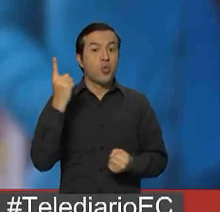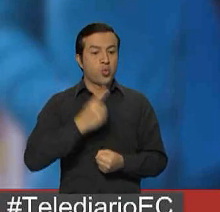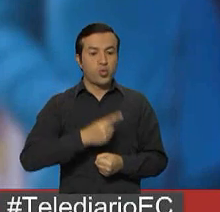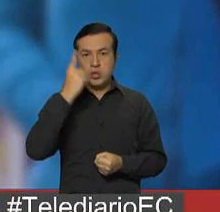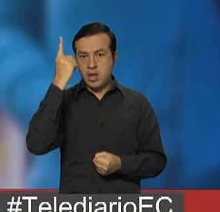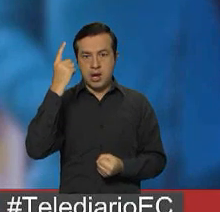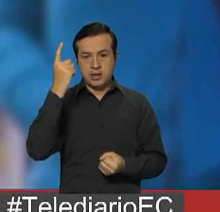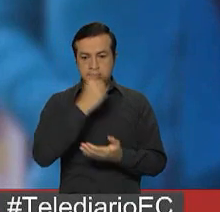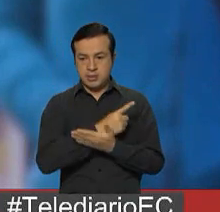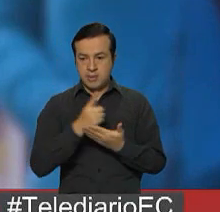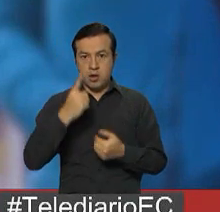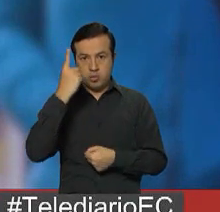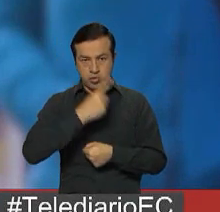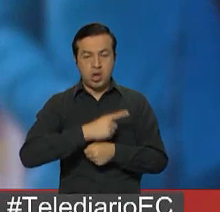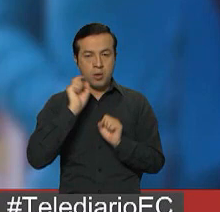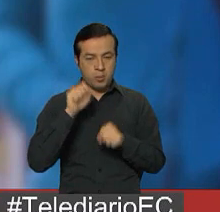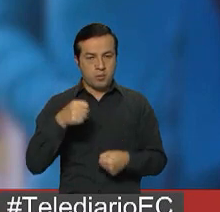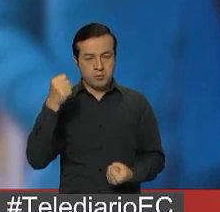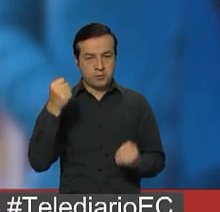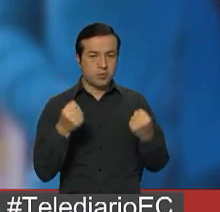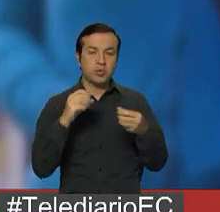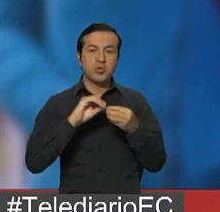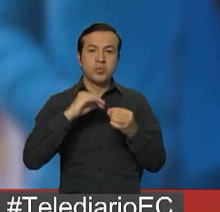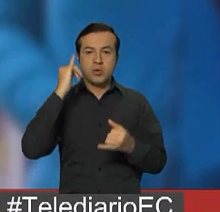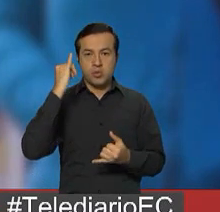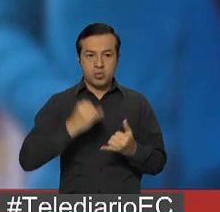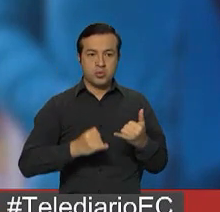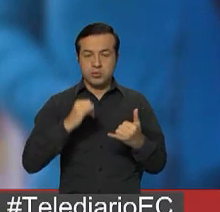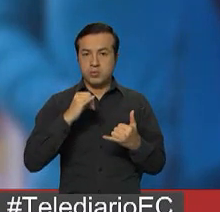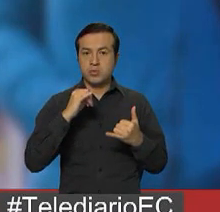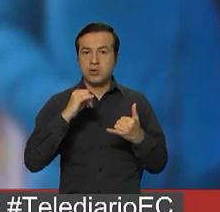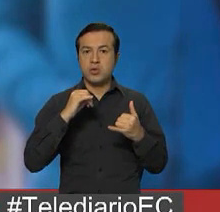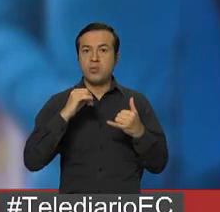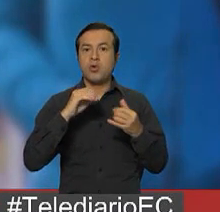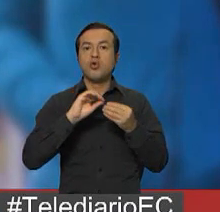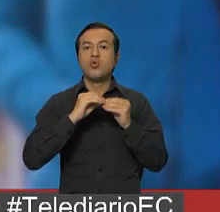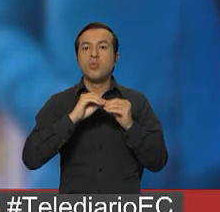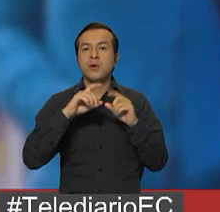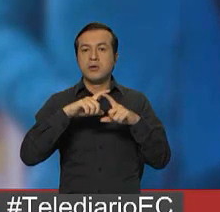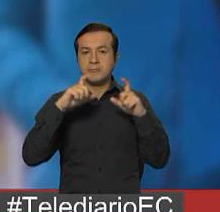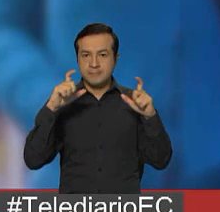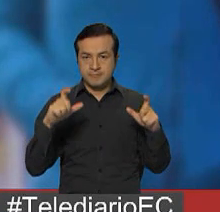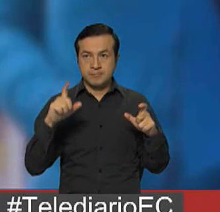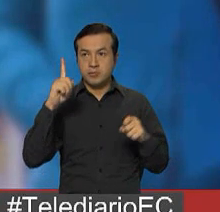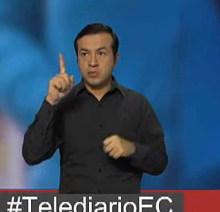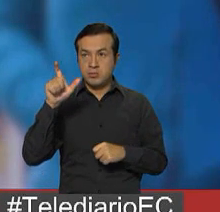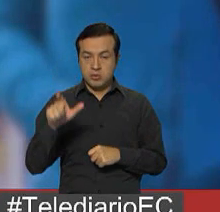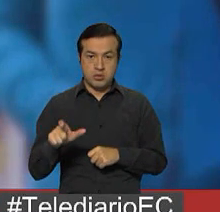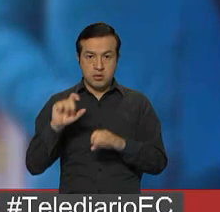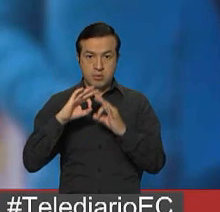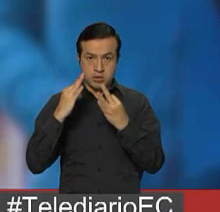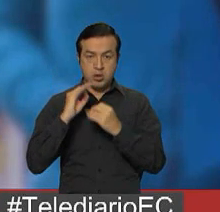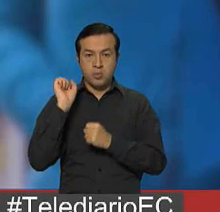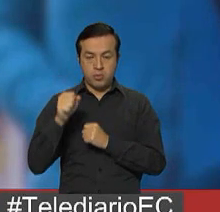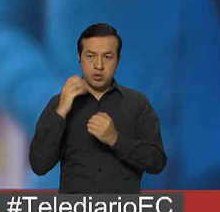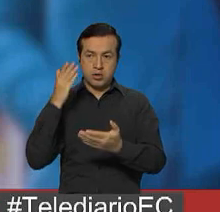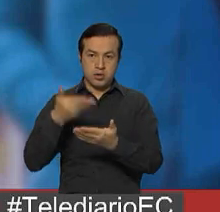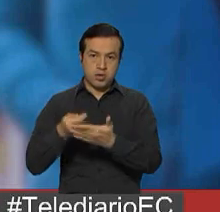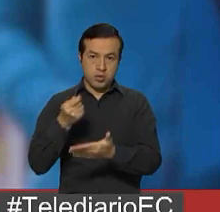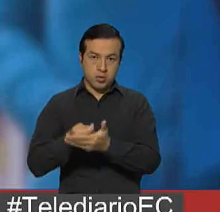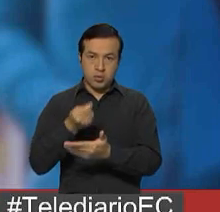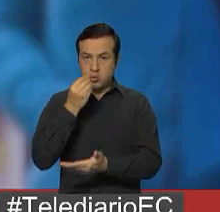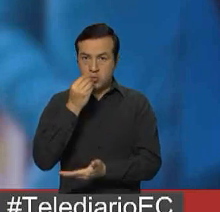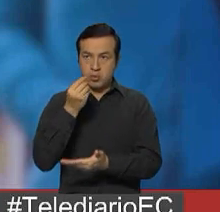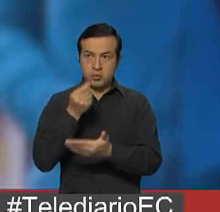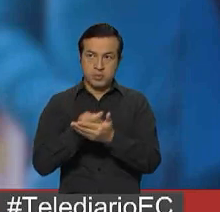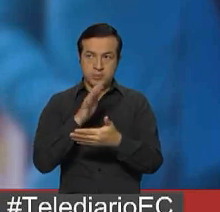un día a la semana según el último número de placas una sola persona por familia podrá hacer las compras de alimentos en